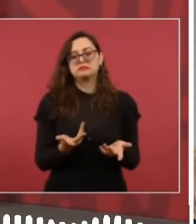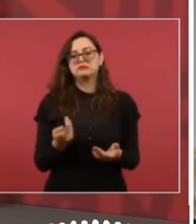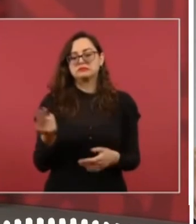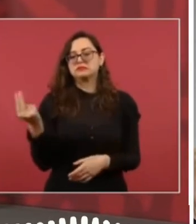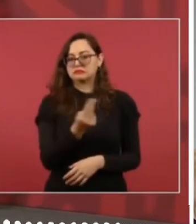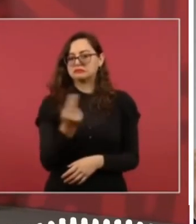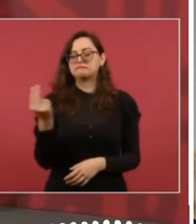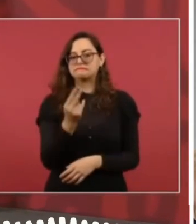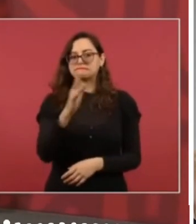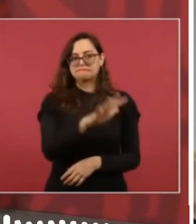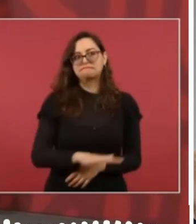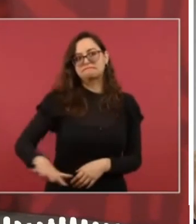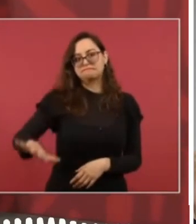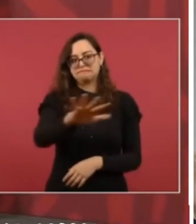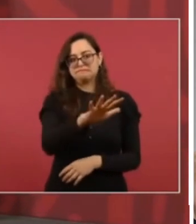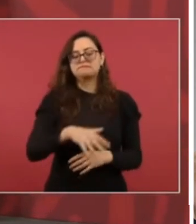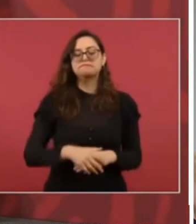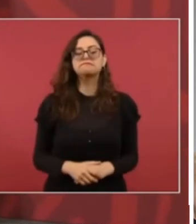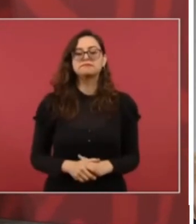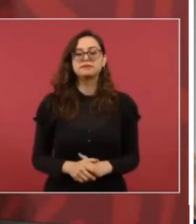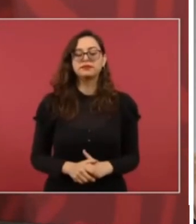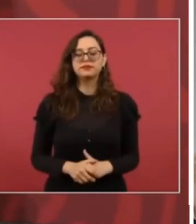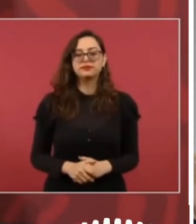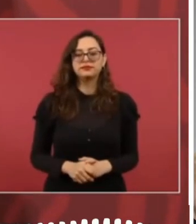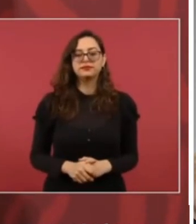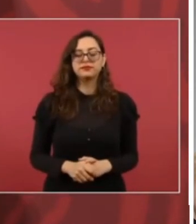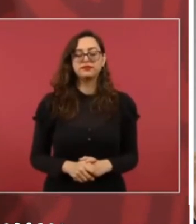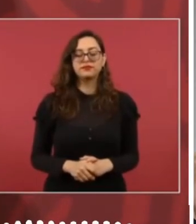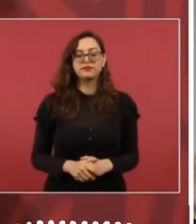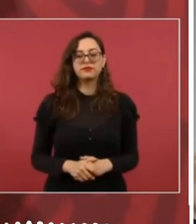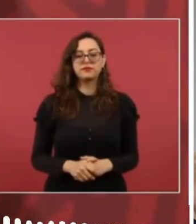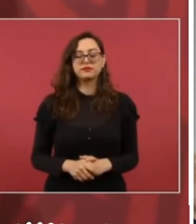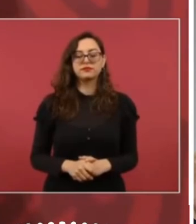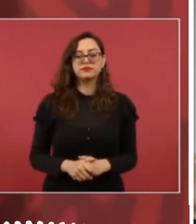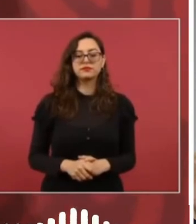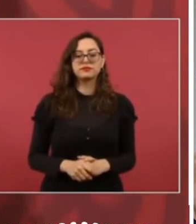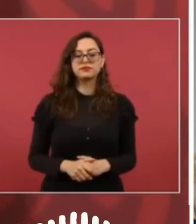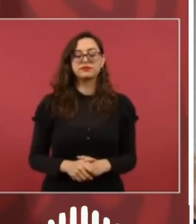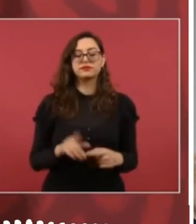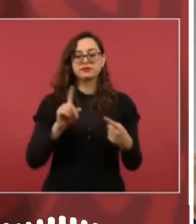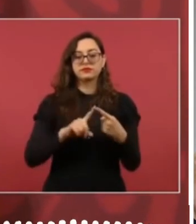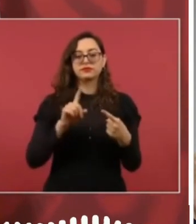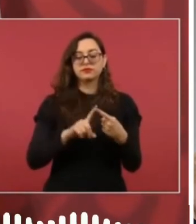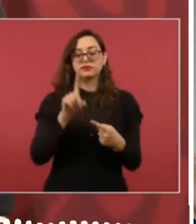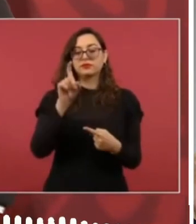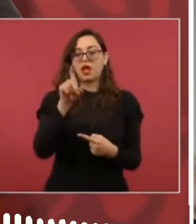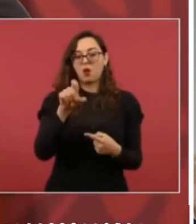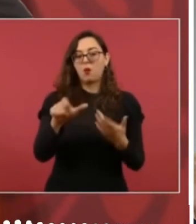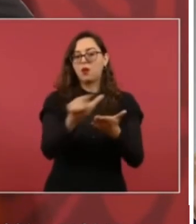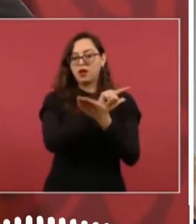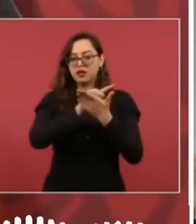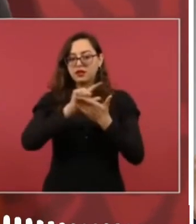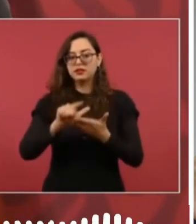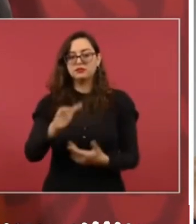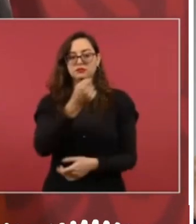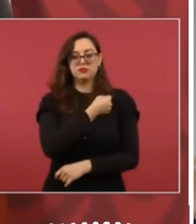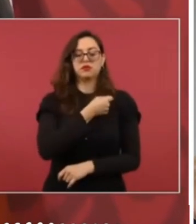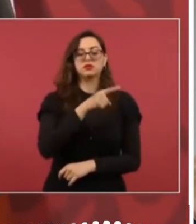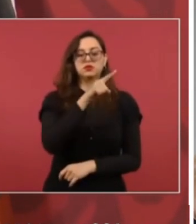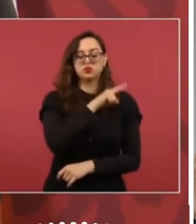es? Pues eso, la palabra la tiene la gente, por eso nos pidieron que participáramos nosotros. ¿Se equivocó entonces el presidente